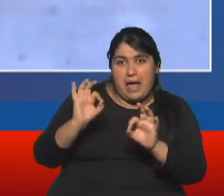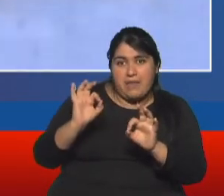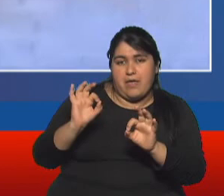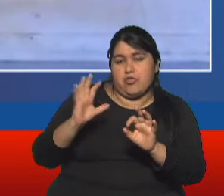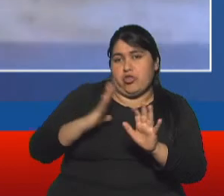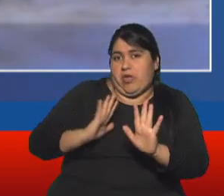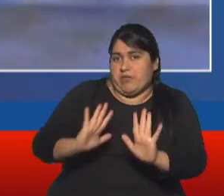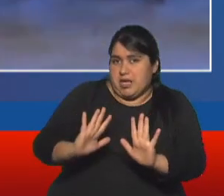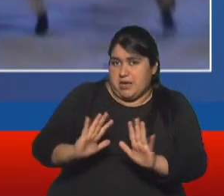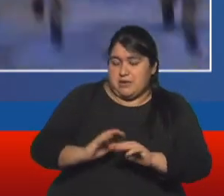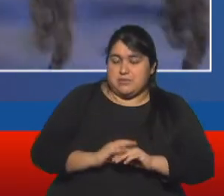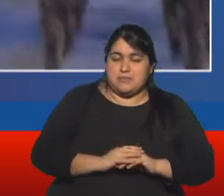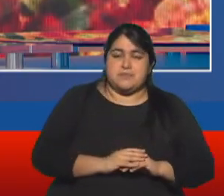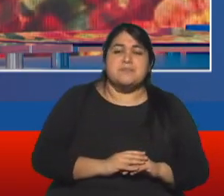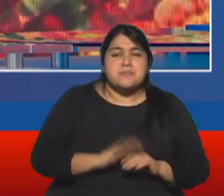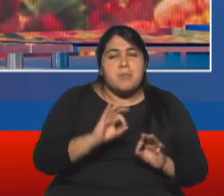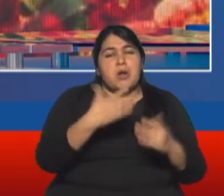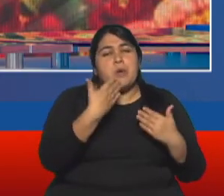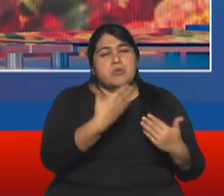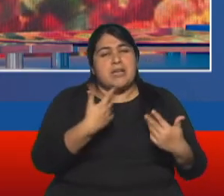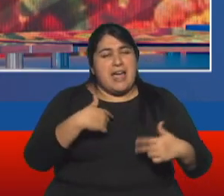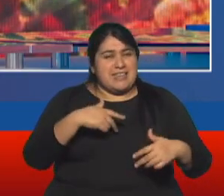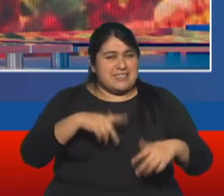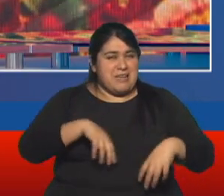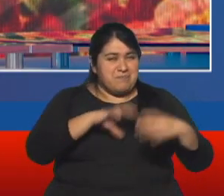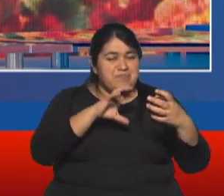región. Sergio, te agradecemos mucho este contacto con la